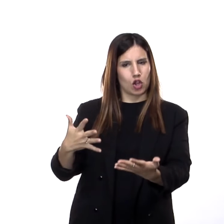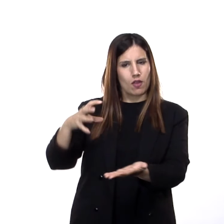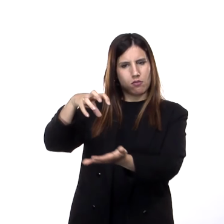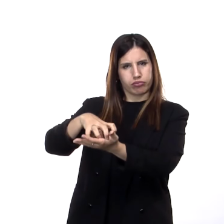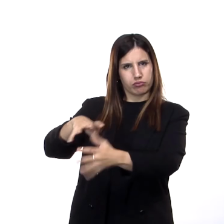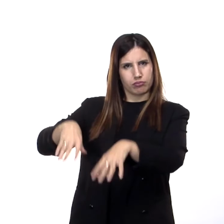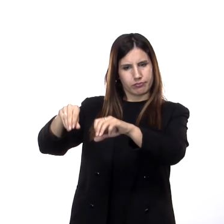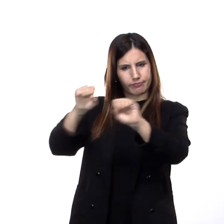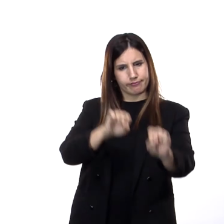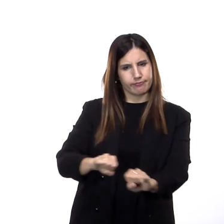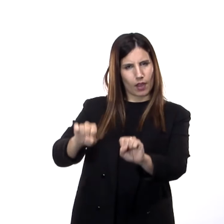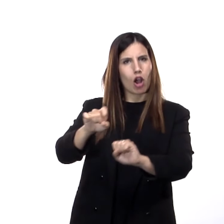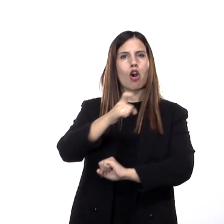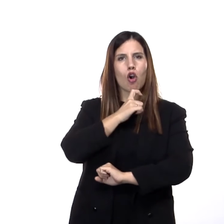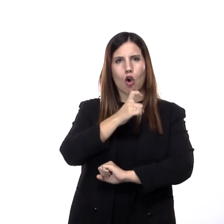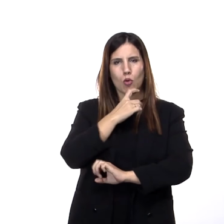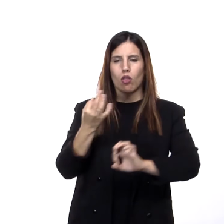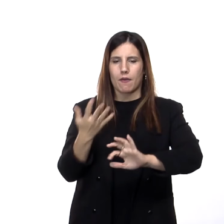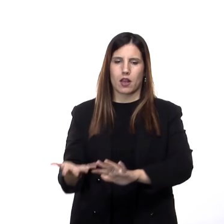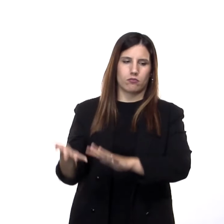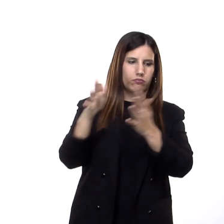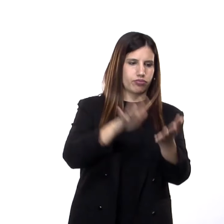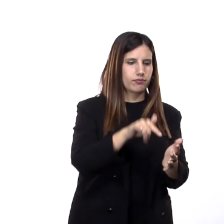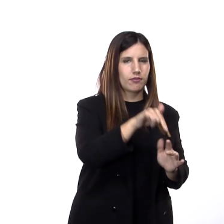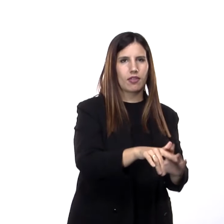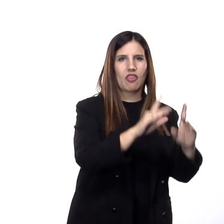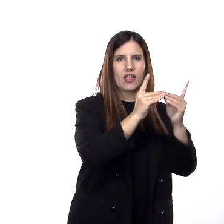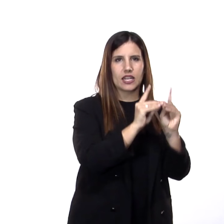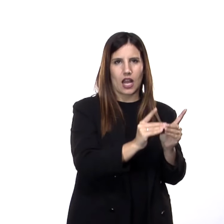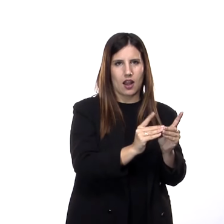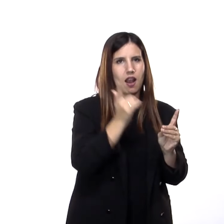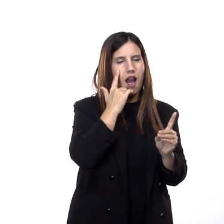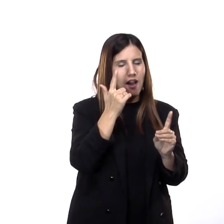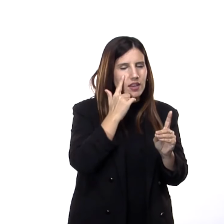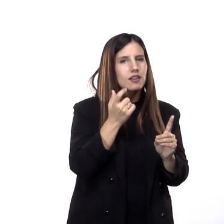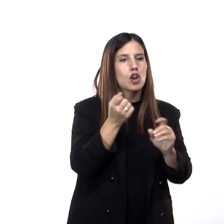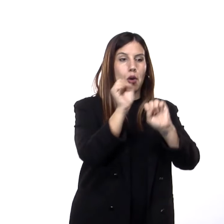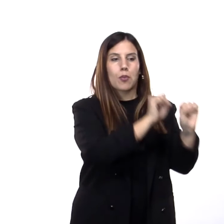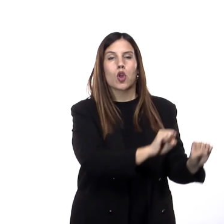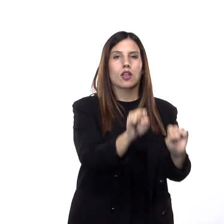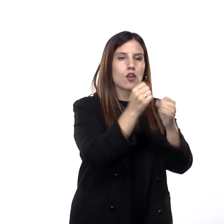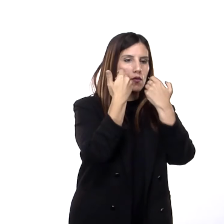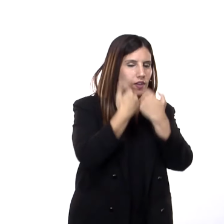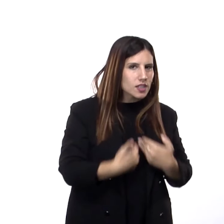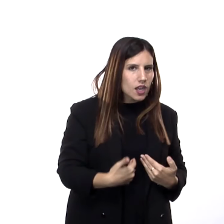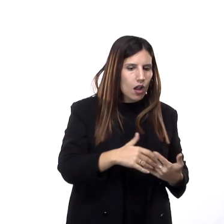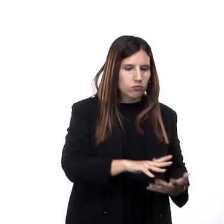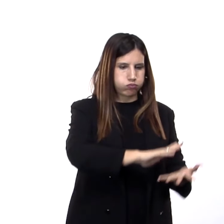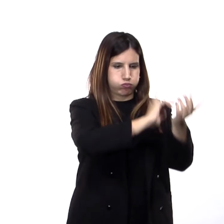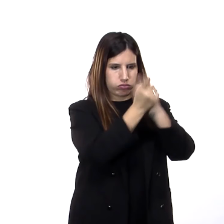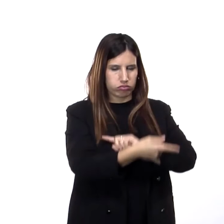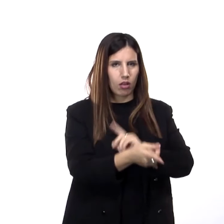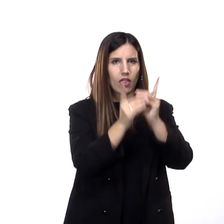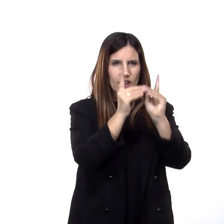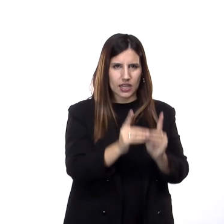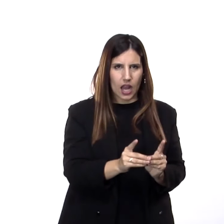inicialmente es lo que tenemos que trasladar al mundo digital la protección física como la movemos al mundo digital bueno